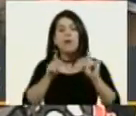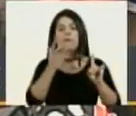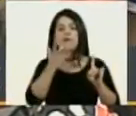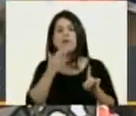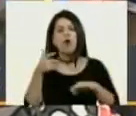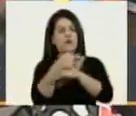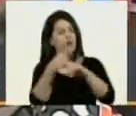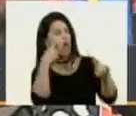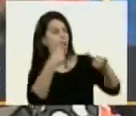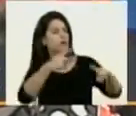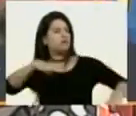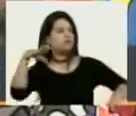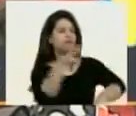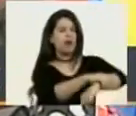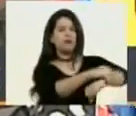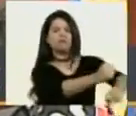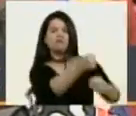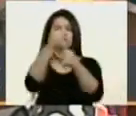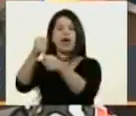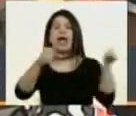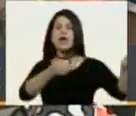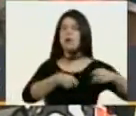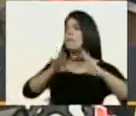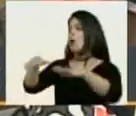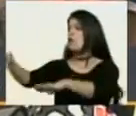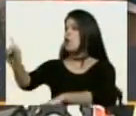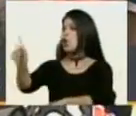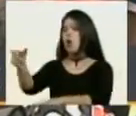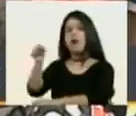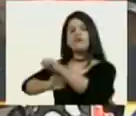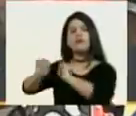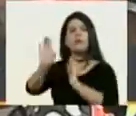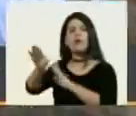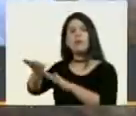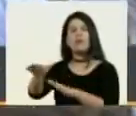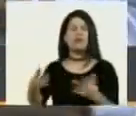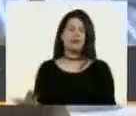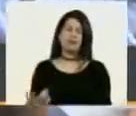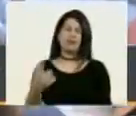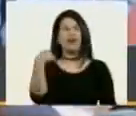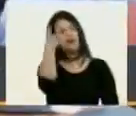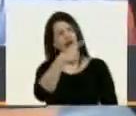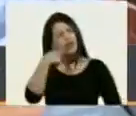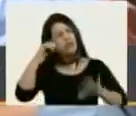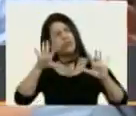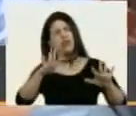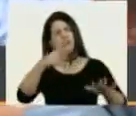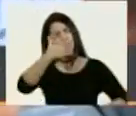que ese infiltrado sea defendido por la derecha. Hipócritas es lo que son.